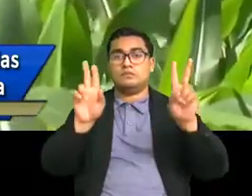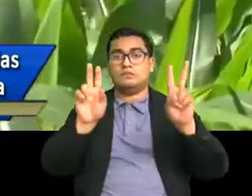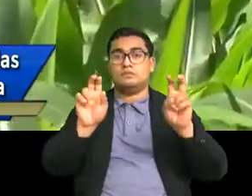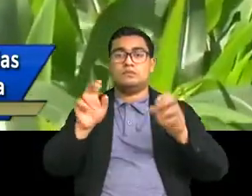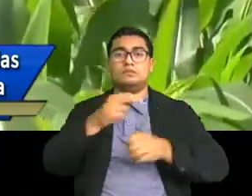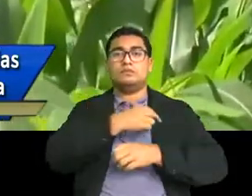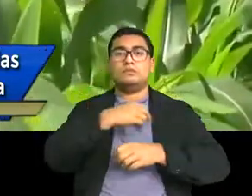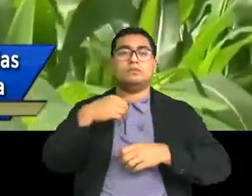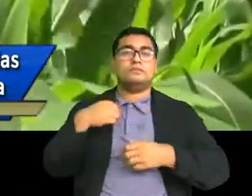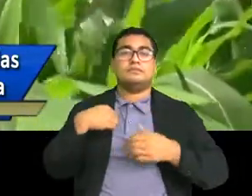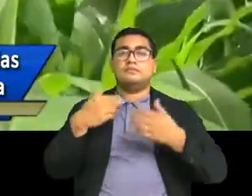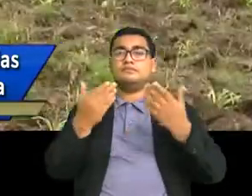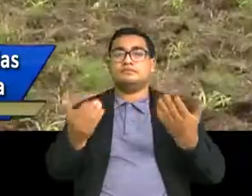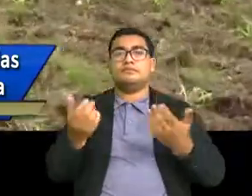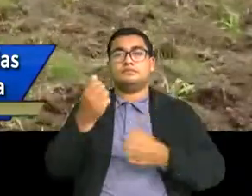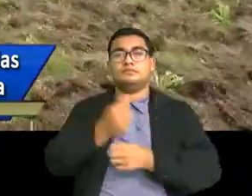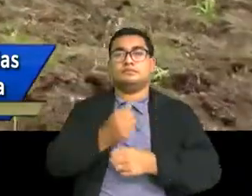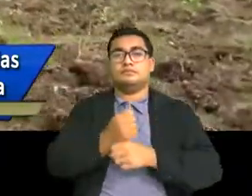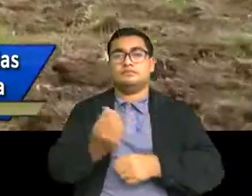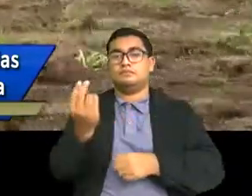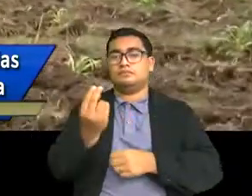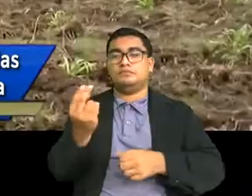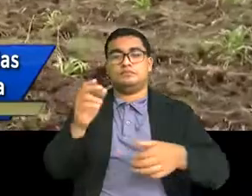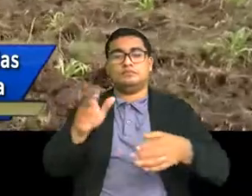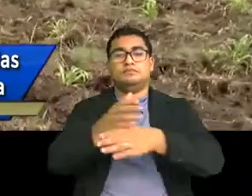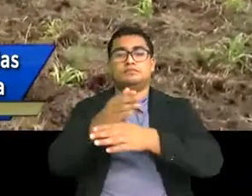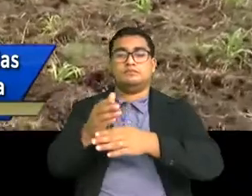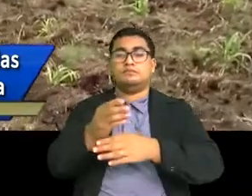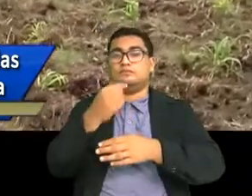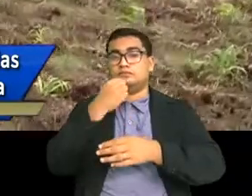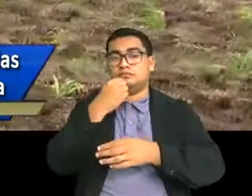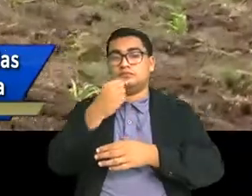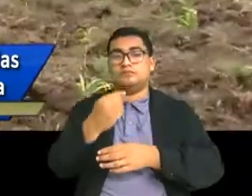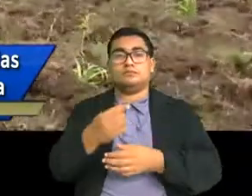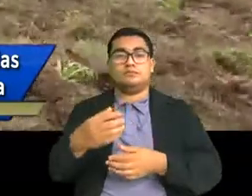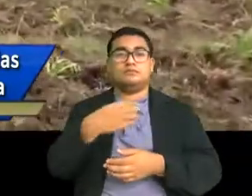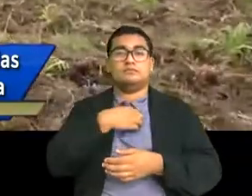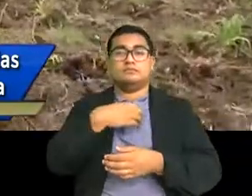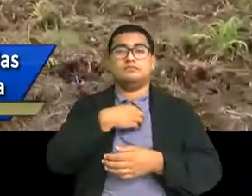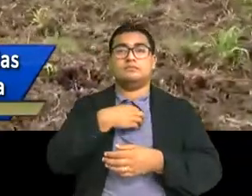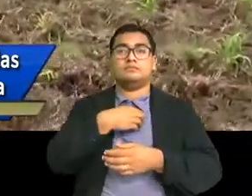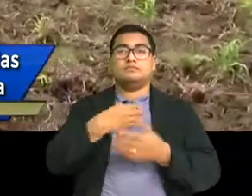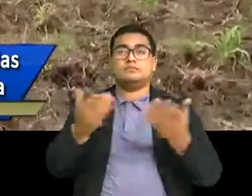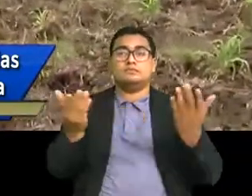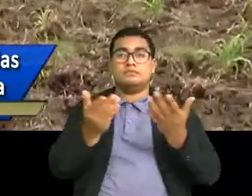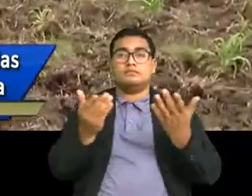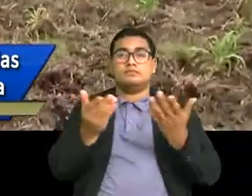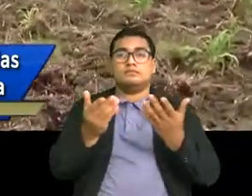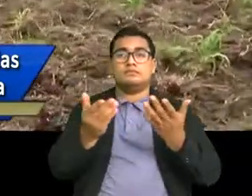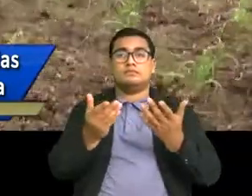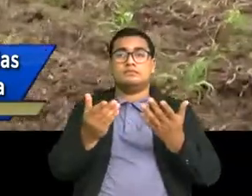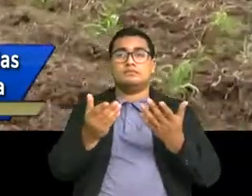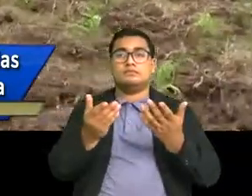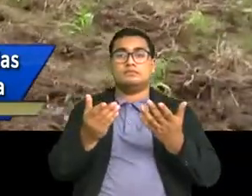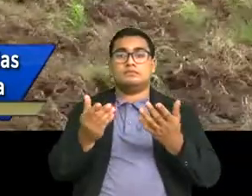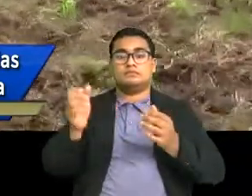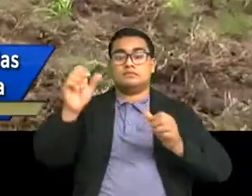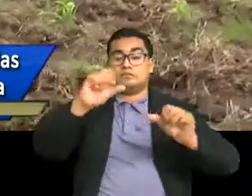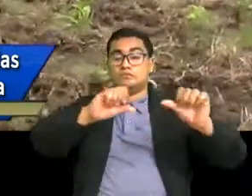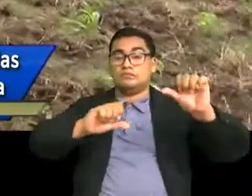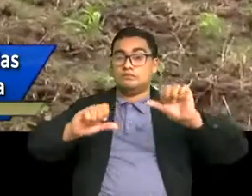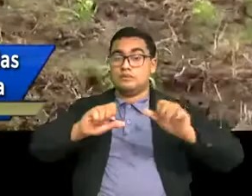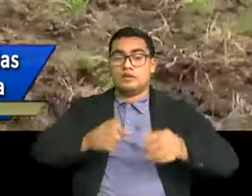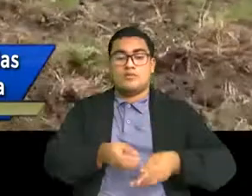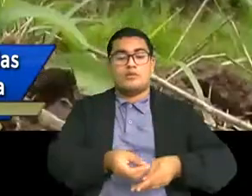elaboración y uso del insumo para disminuir esa dependencia a este plaguicida químico sintético